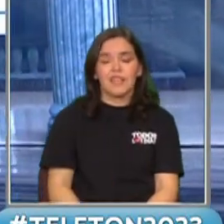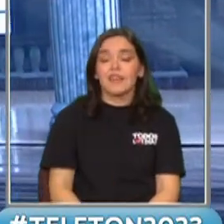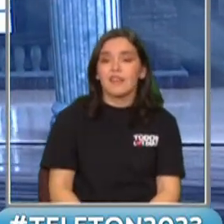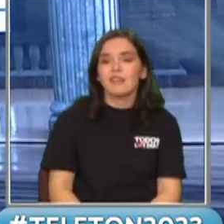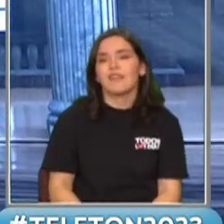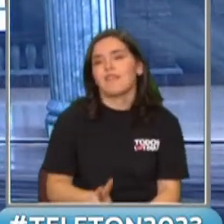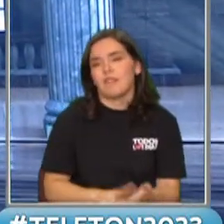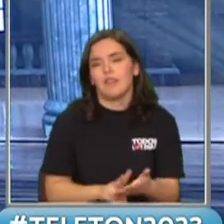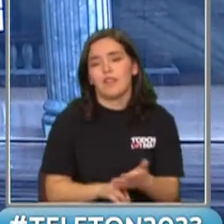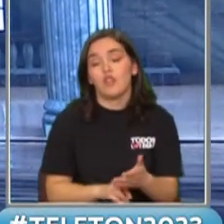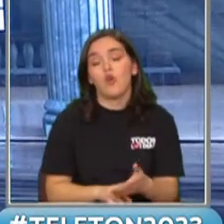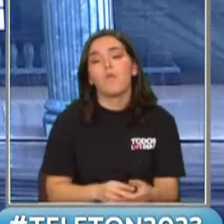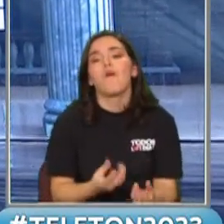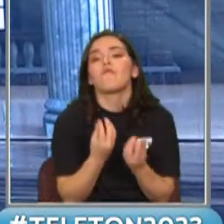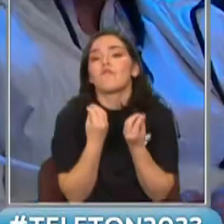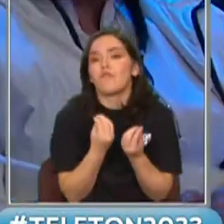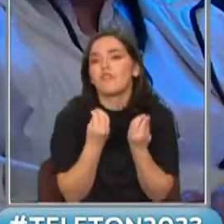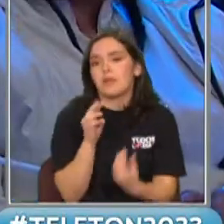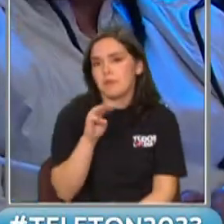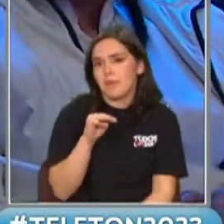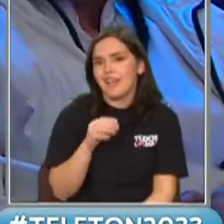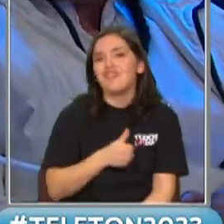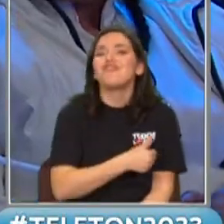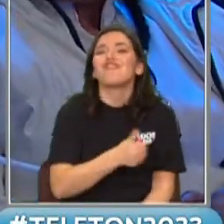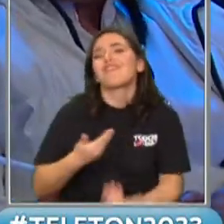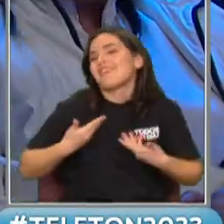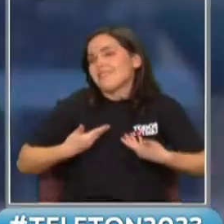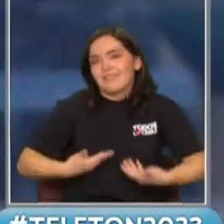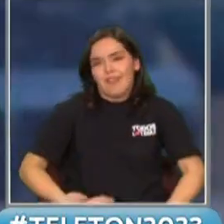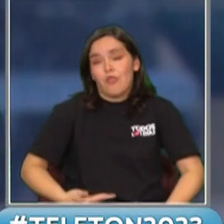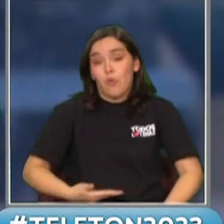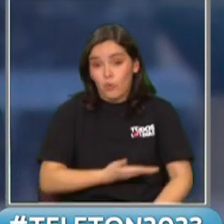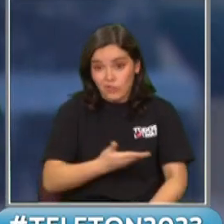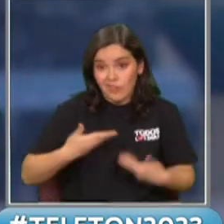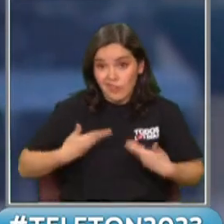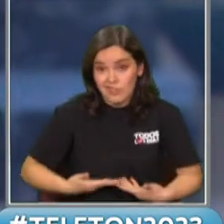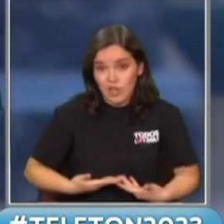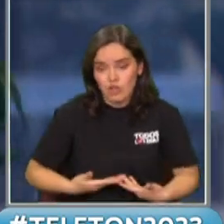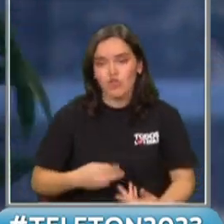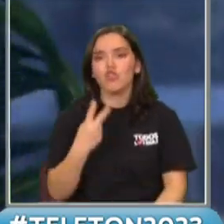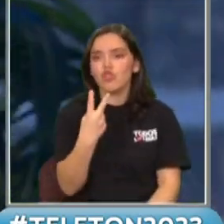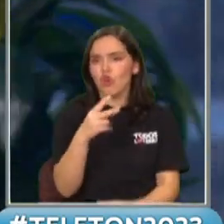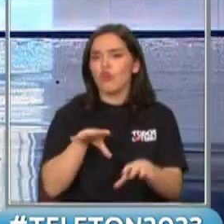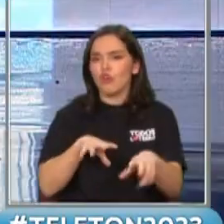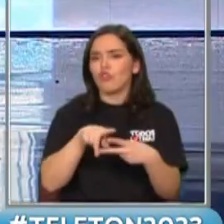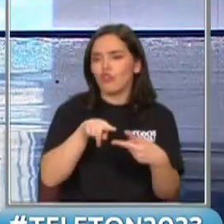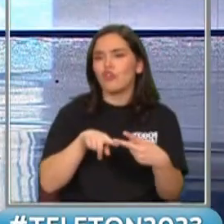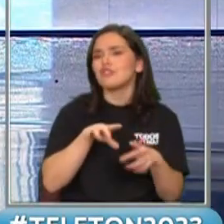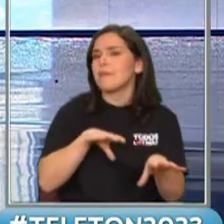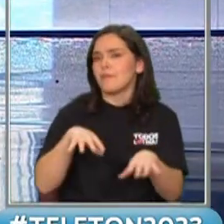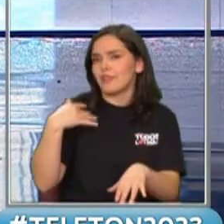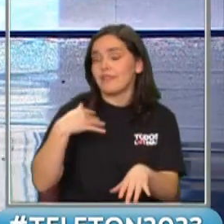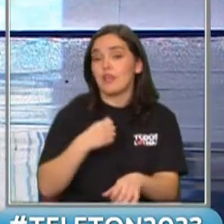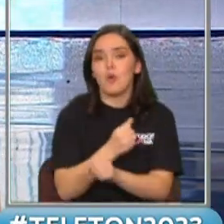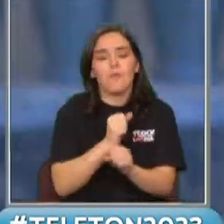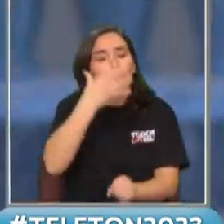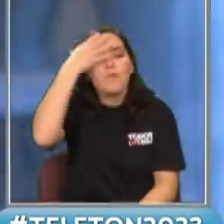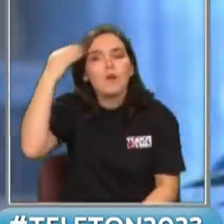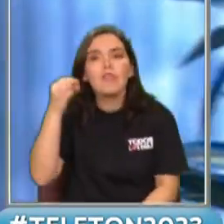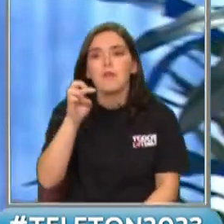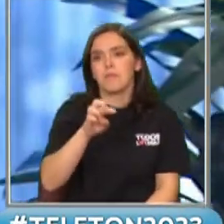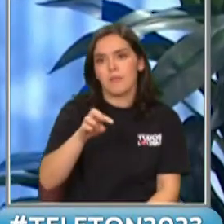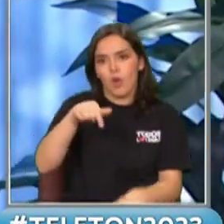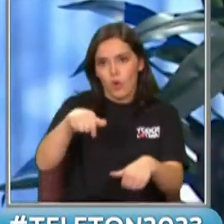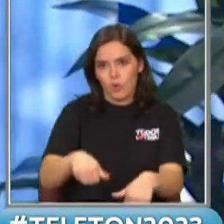si bueno como buena mamá estamos como todos cansados como que ustedes están cansados dos cosas importantes que no se les puede olvidar a los papás hoy día Qué